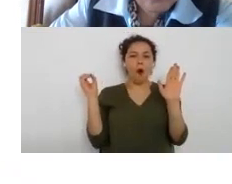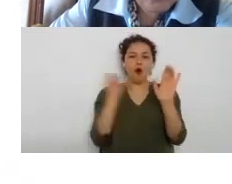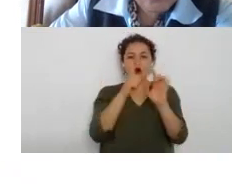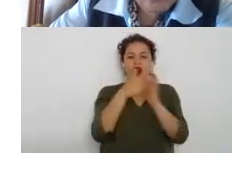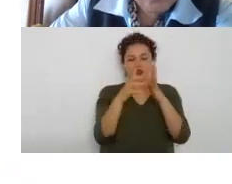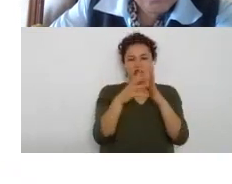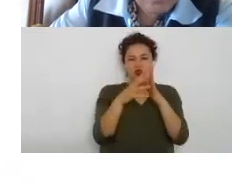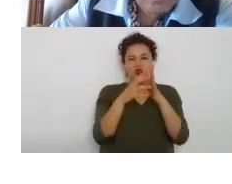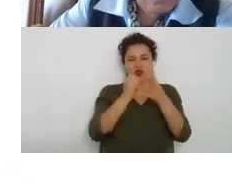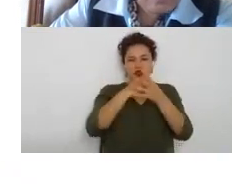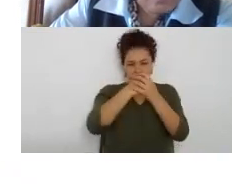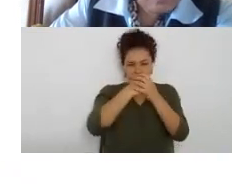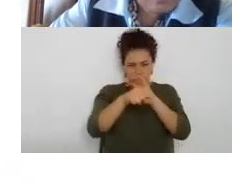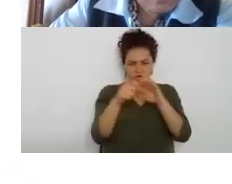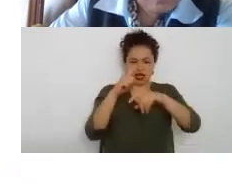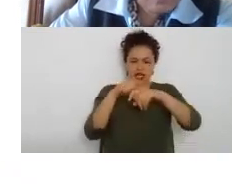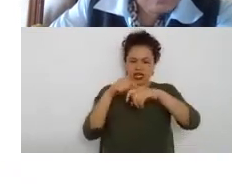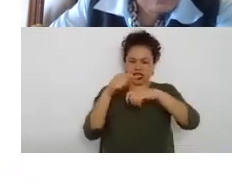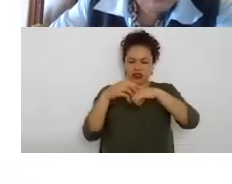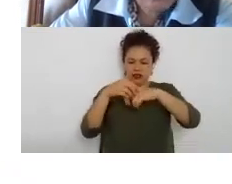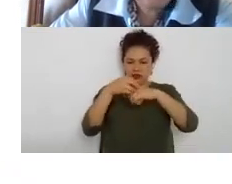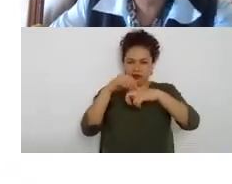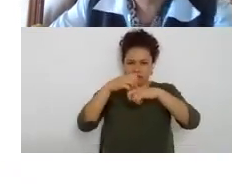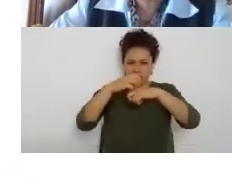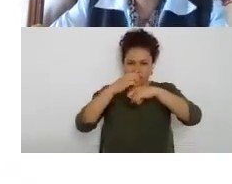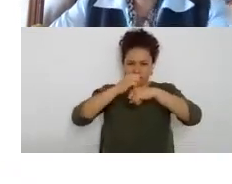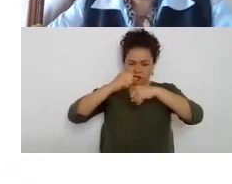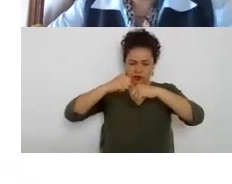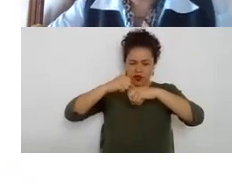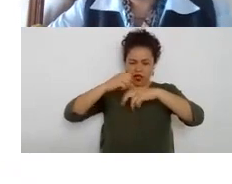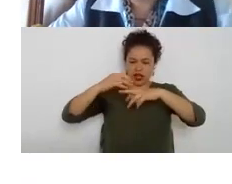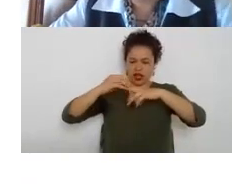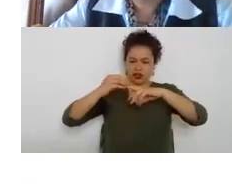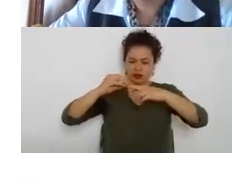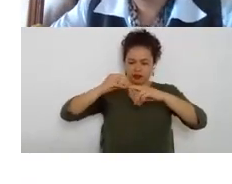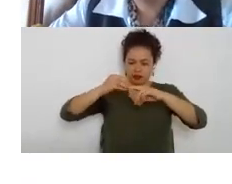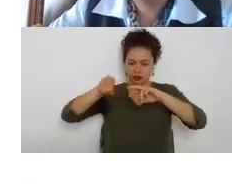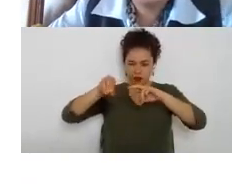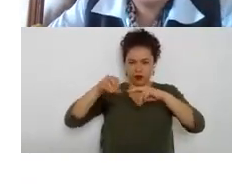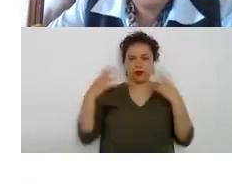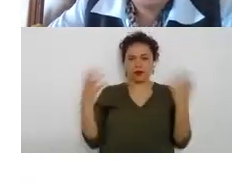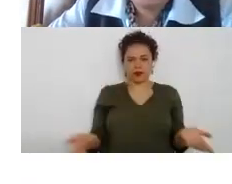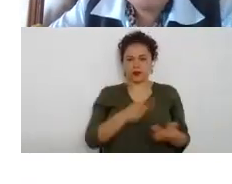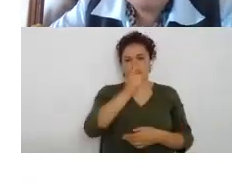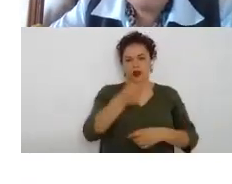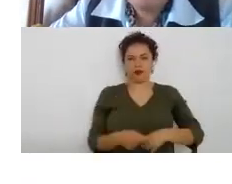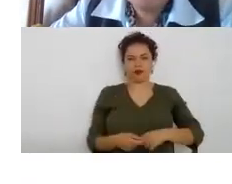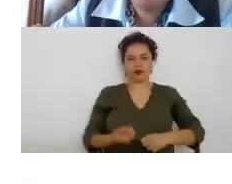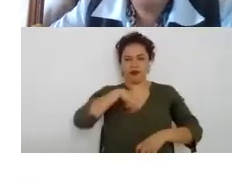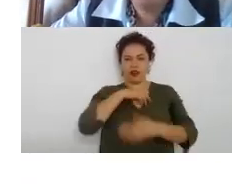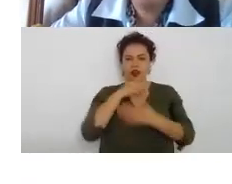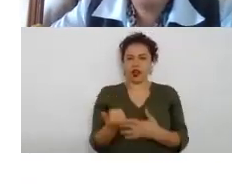luxación y demás en lo que son los nudillos, ¿de acuerdo? ¿En qué va a consistir esto? Bien, de aquí nos podemos auxiliar de